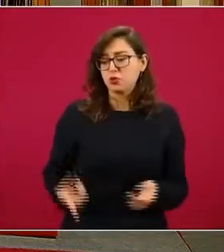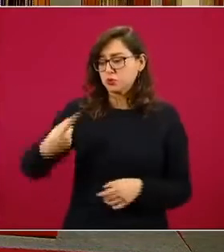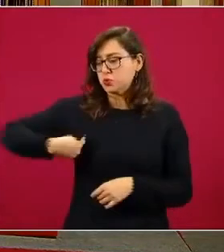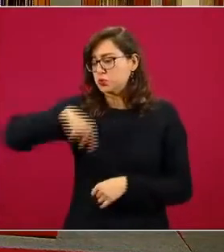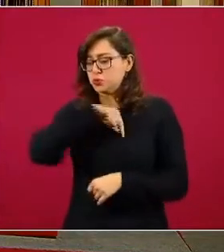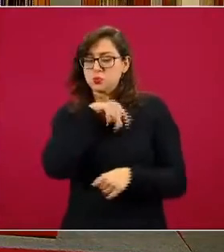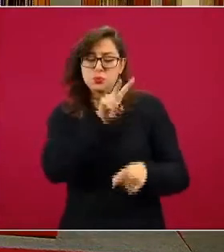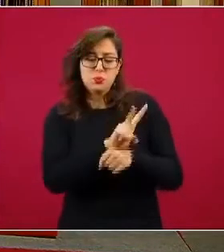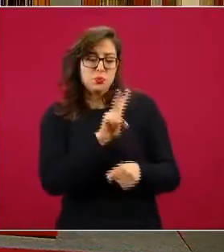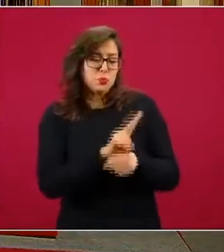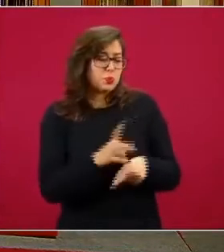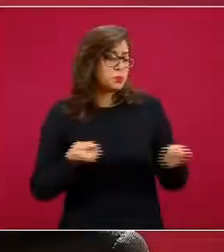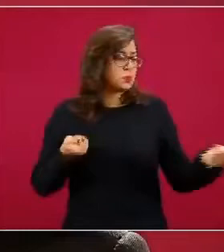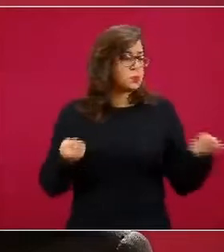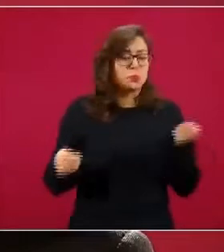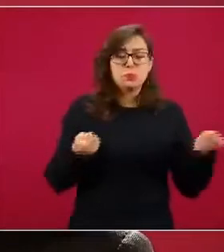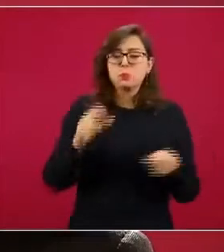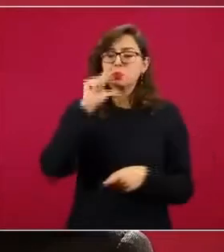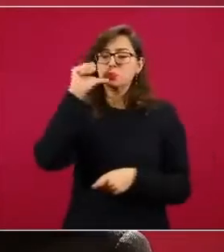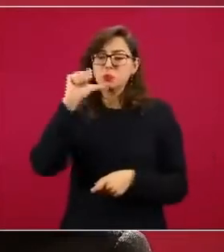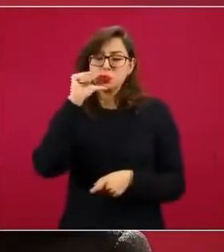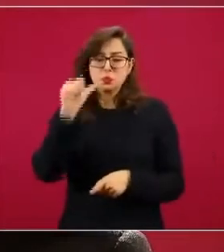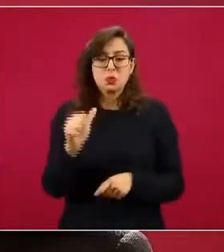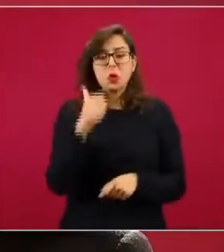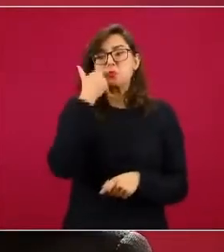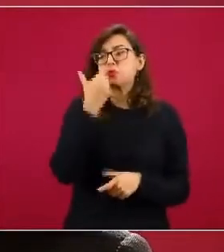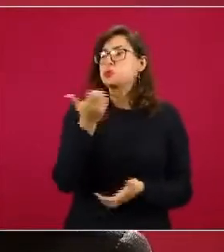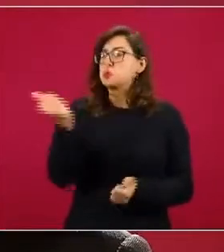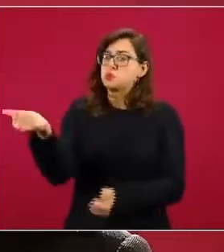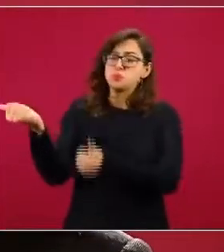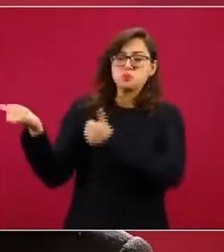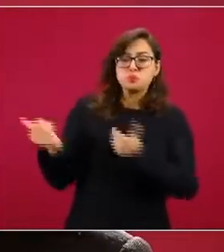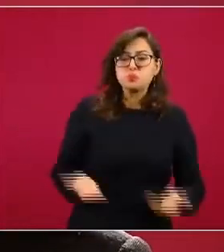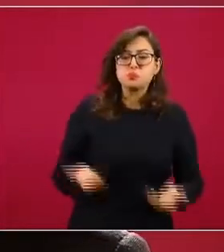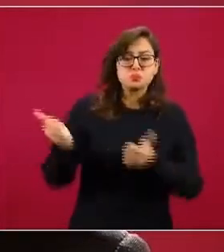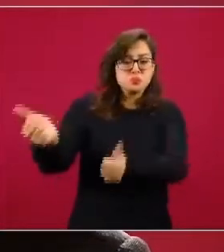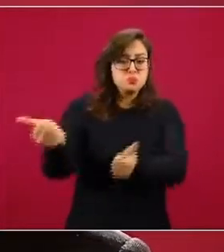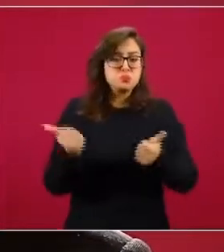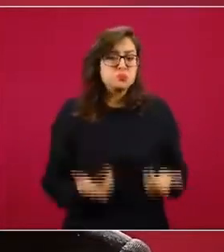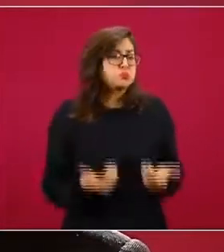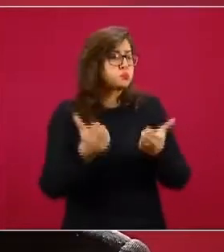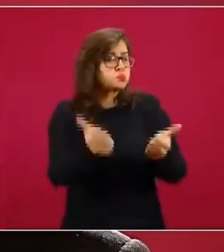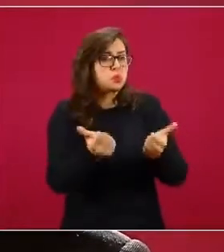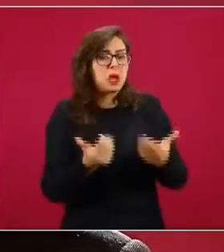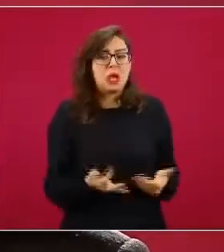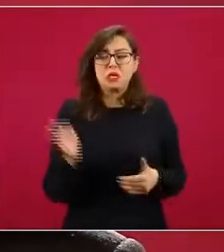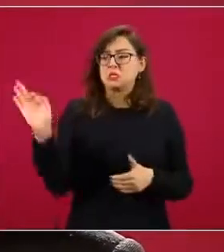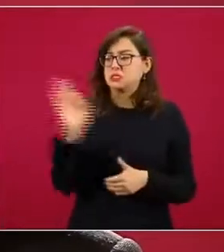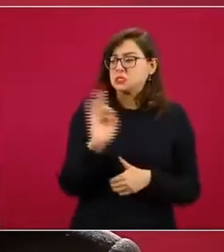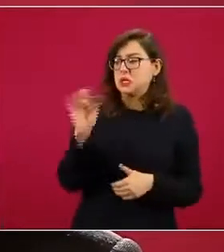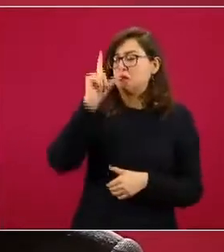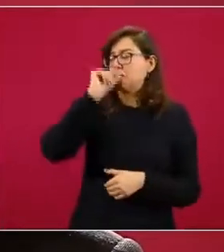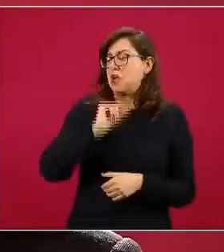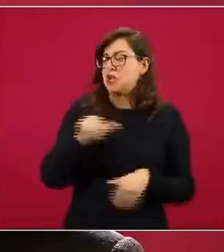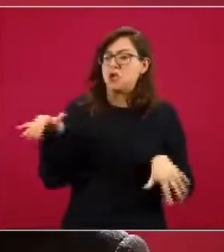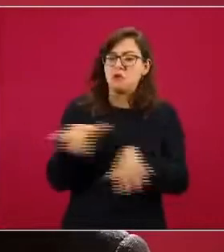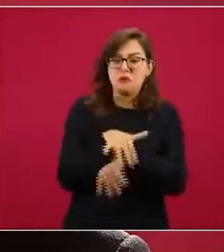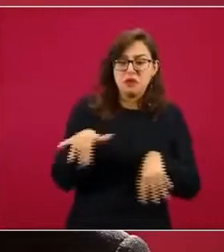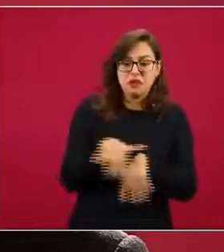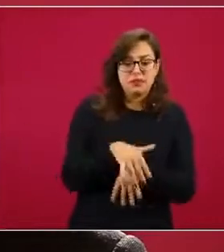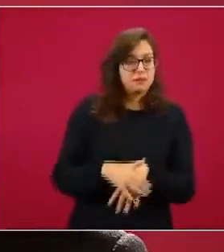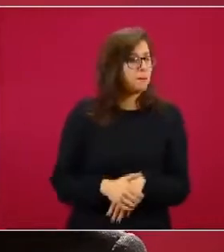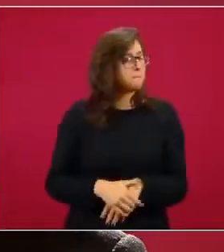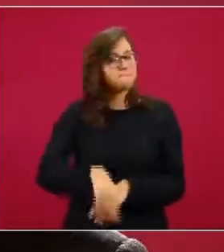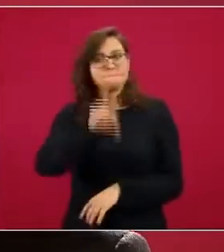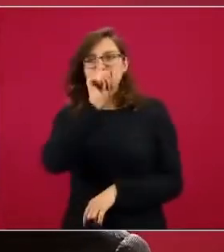medidas de regulación sanitaria y que se pretende importar medicamentos de sitios donde pudieran no tener la calidad necesaria.